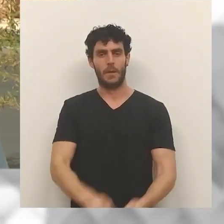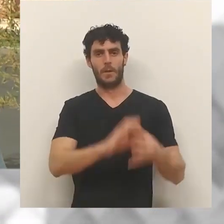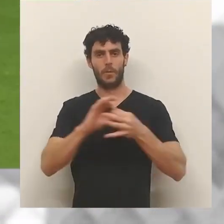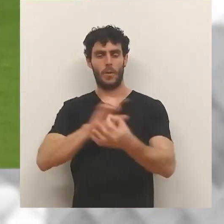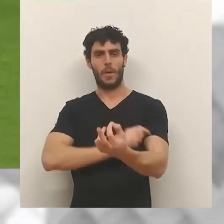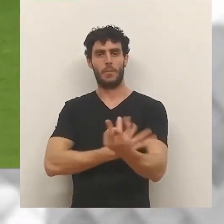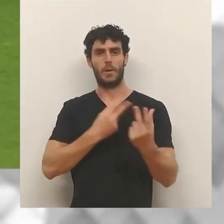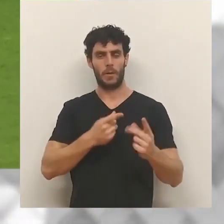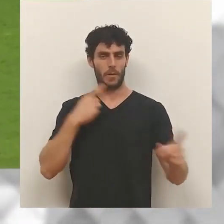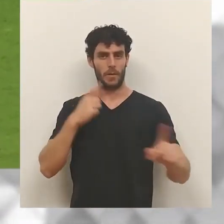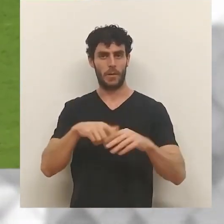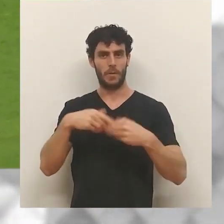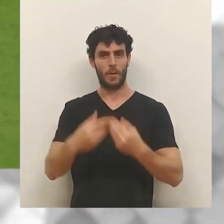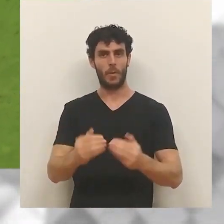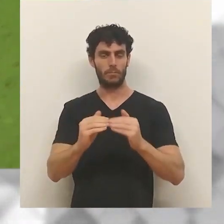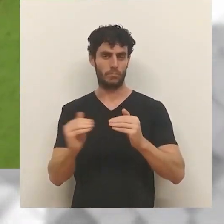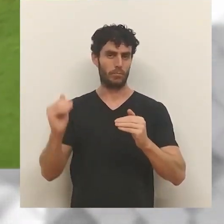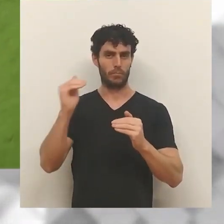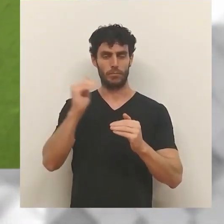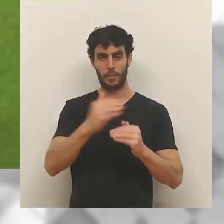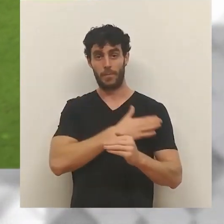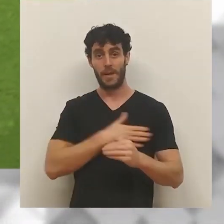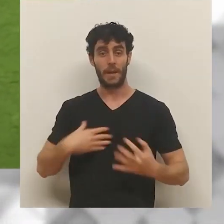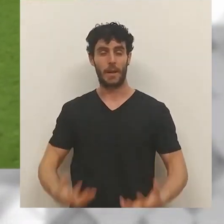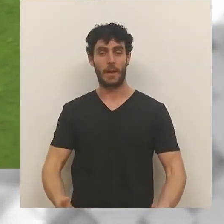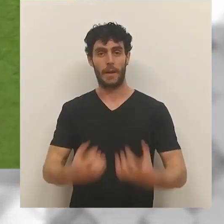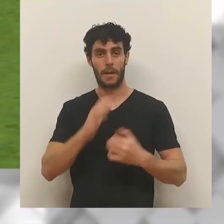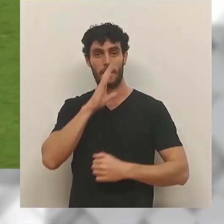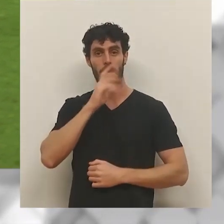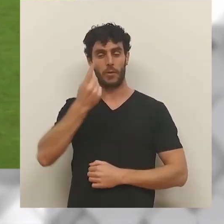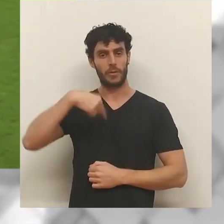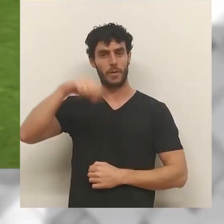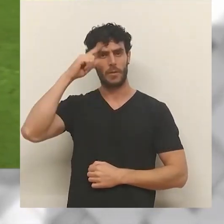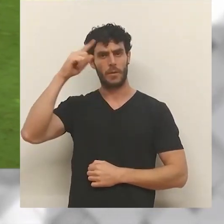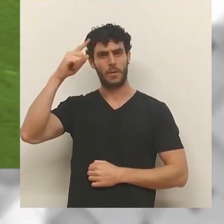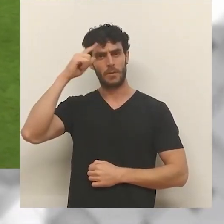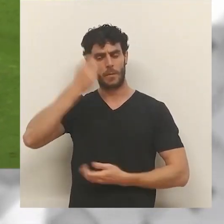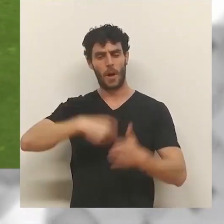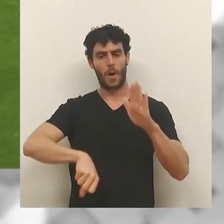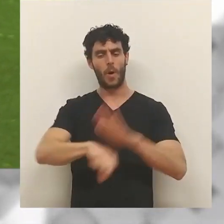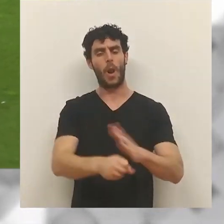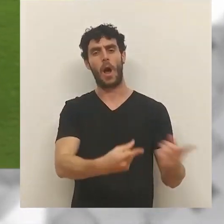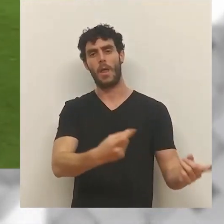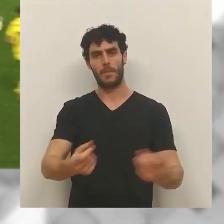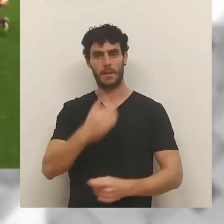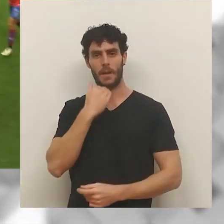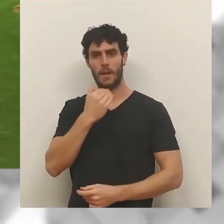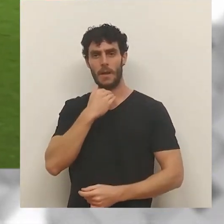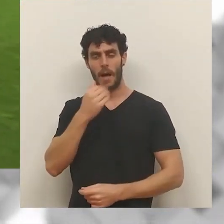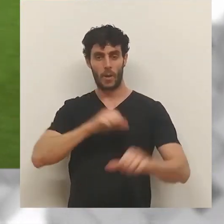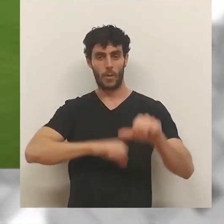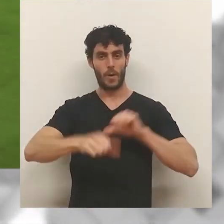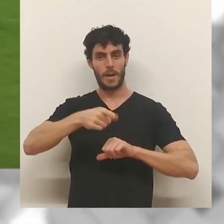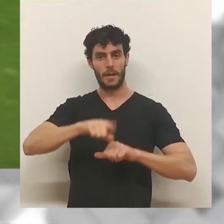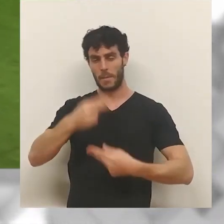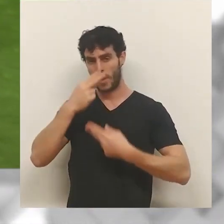está. Y con todos los blanquirrojos buscarán el pase a la siguiente ronda. Quieren ganar y para eso saben que tienen que